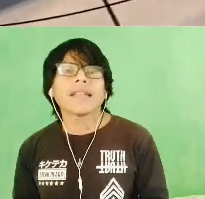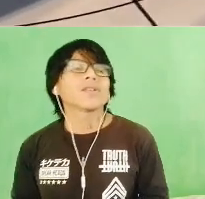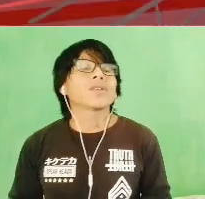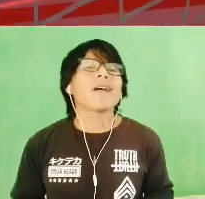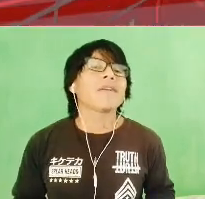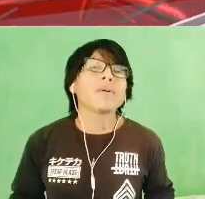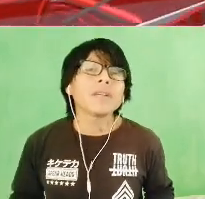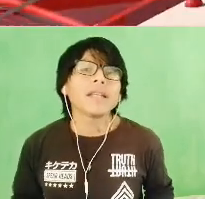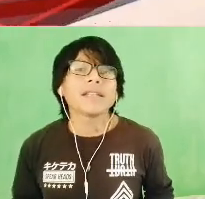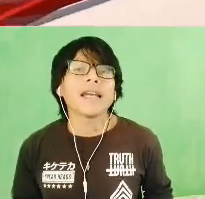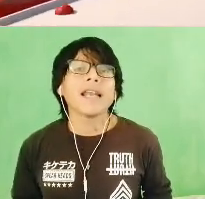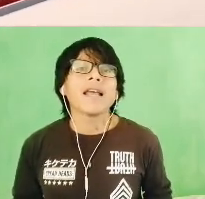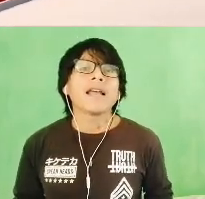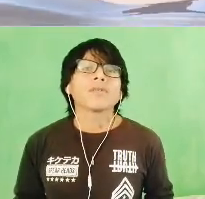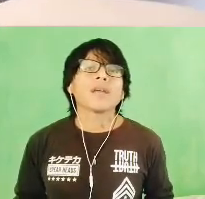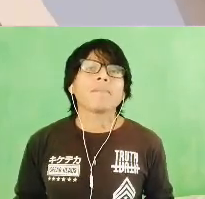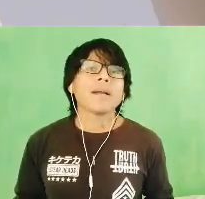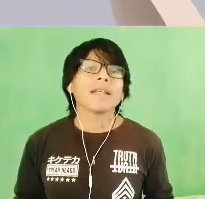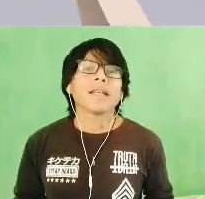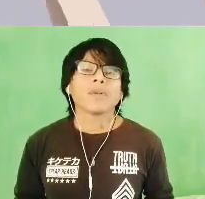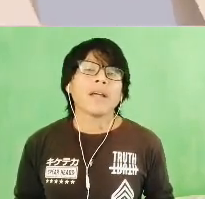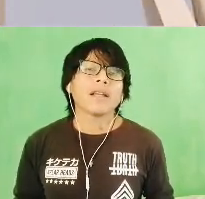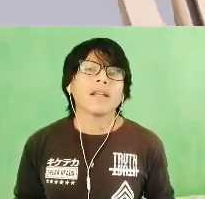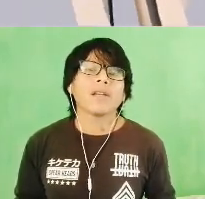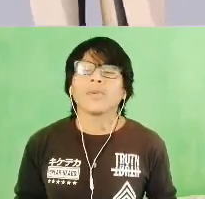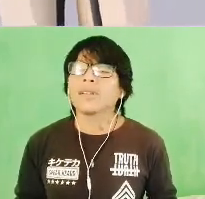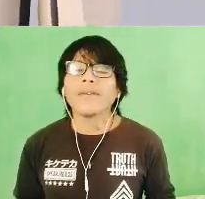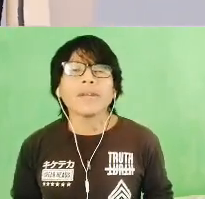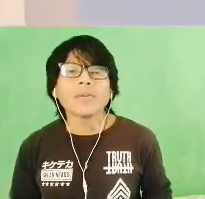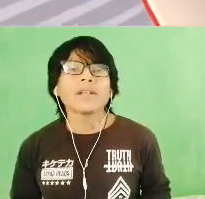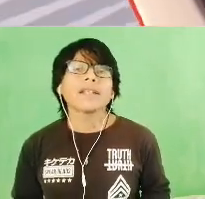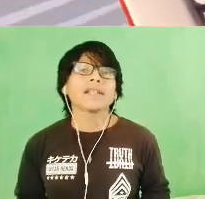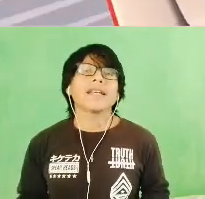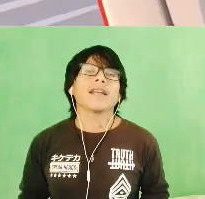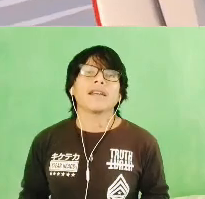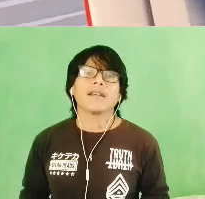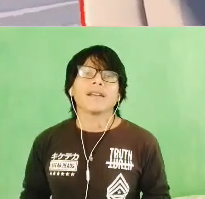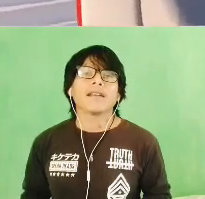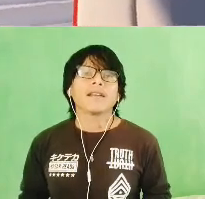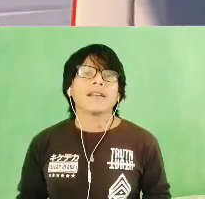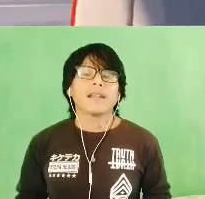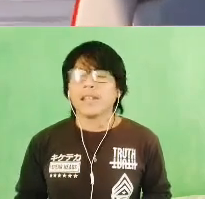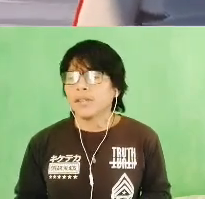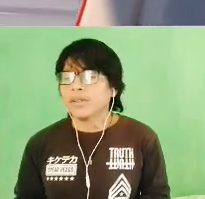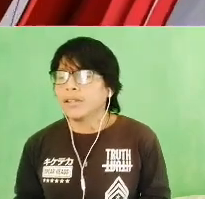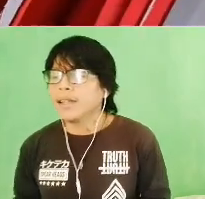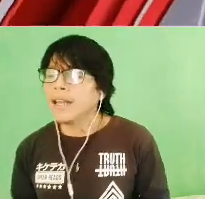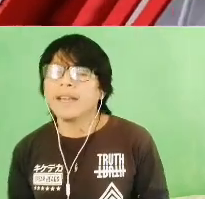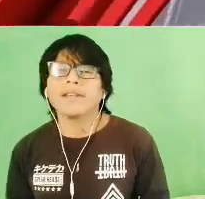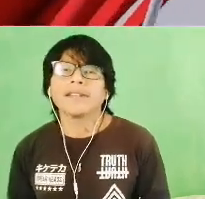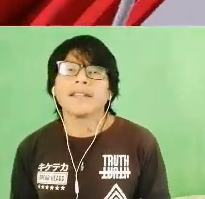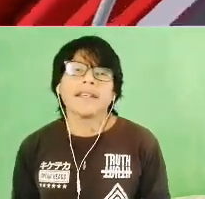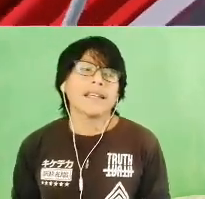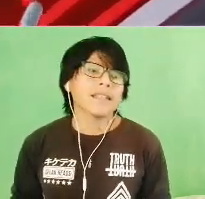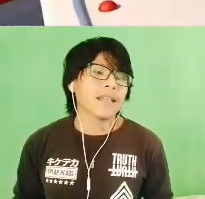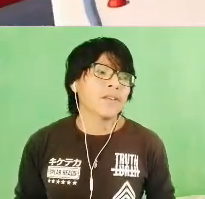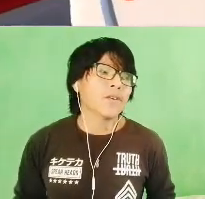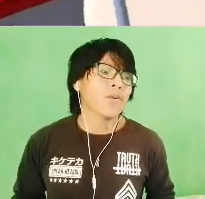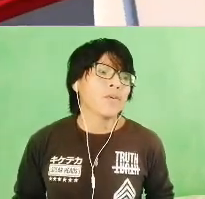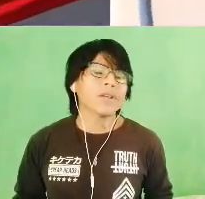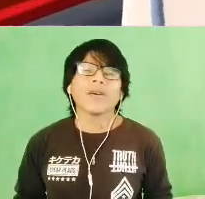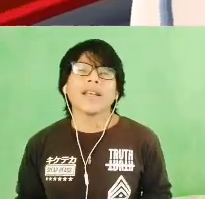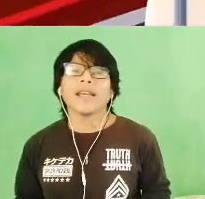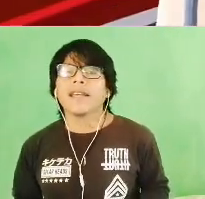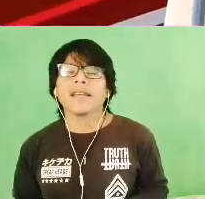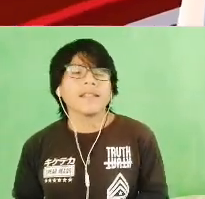tiene ganas, no sabe dónde iniciar su campaña electoral. No sabe dónde iniciar. Y Xochitl Gálvez, en serio,